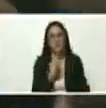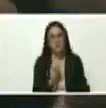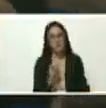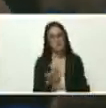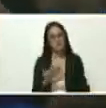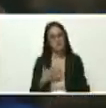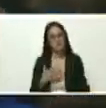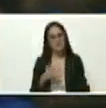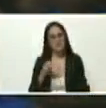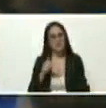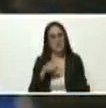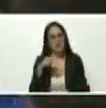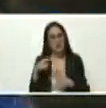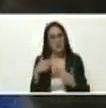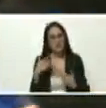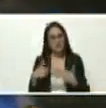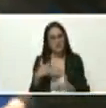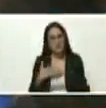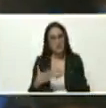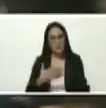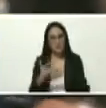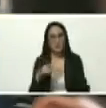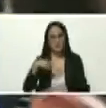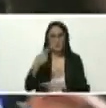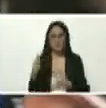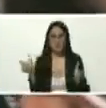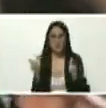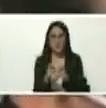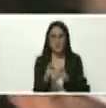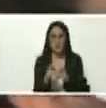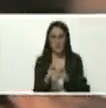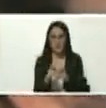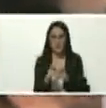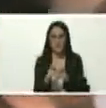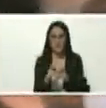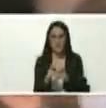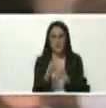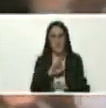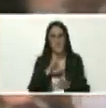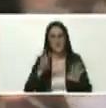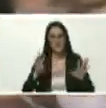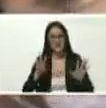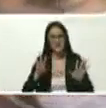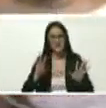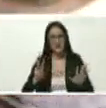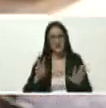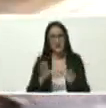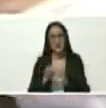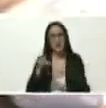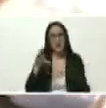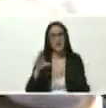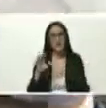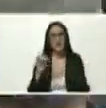que podemos, incluso en la próxima reunión de la COP27 que se llevará a cabo en el Cairo,